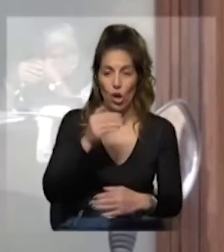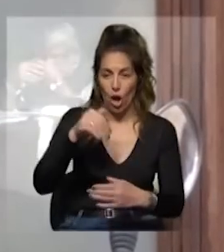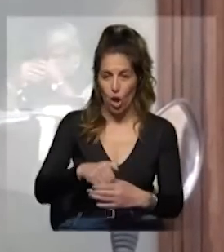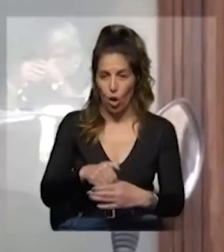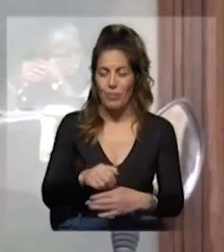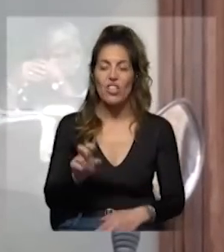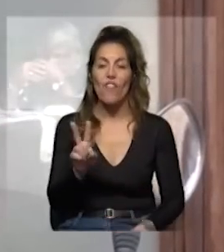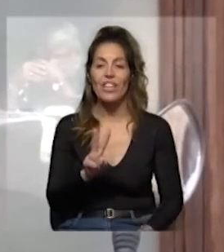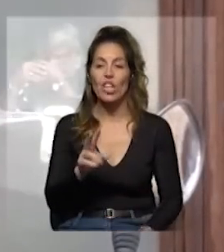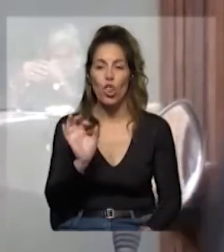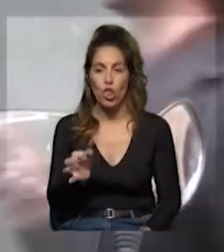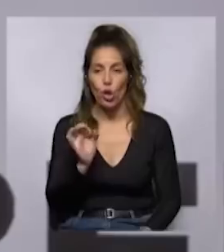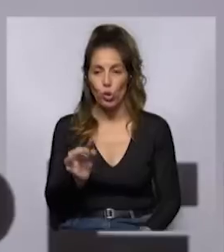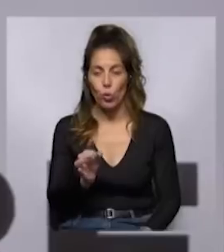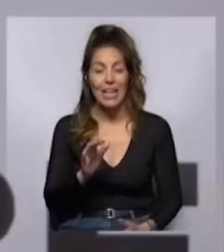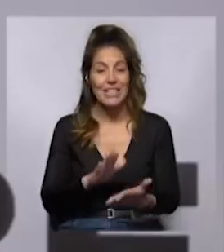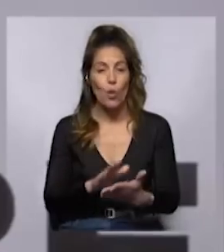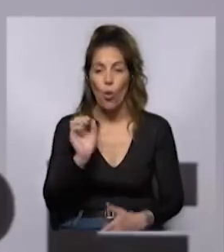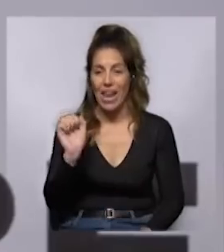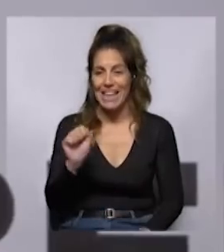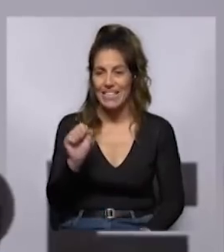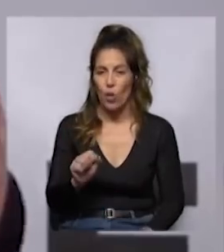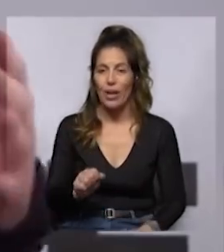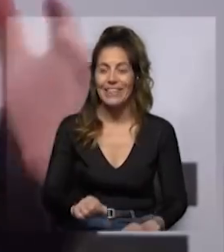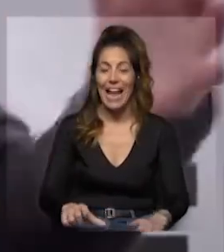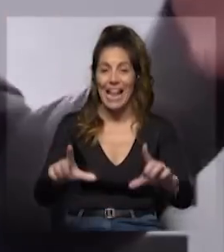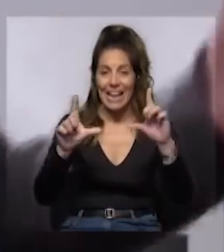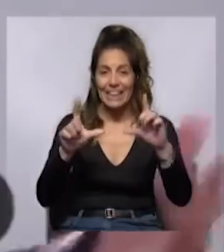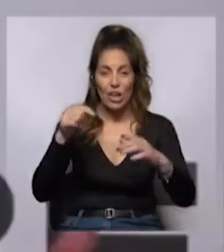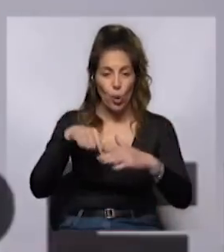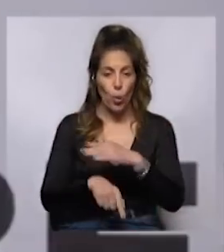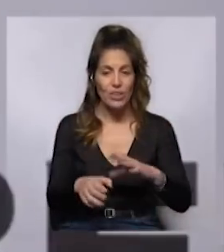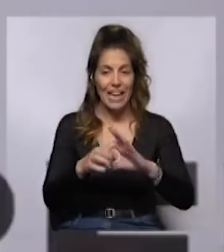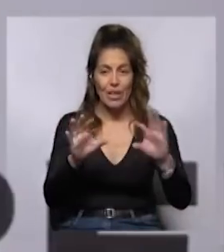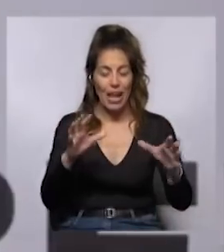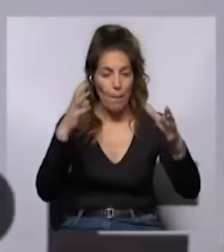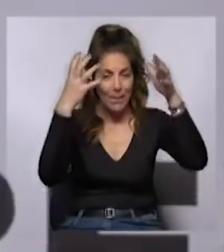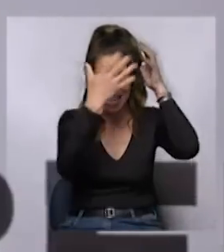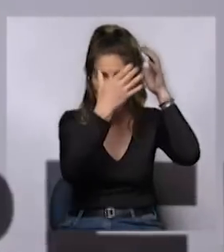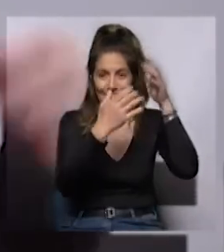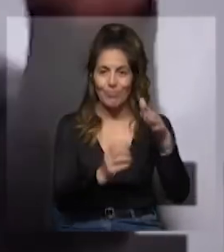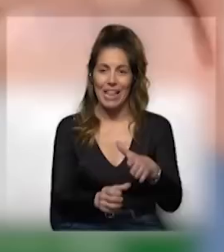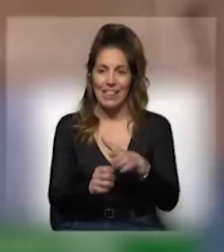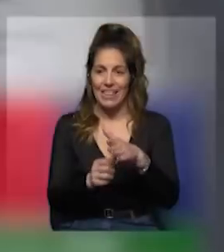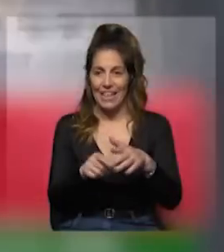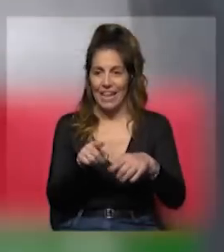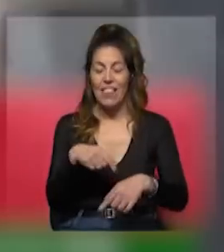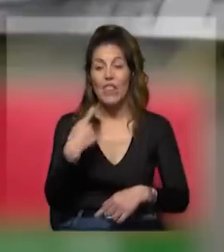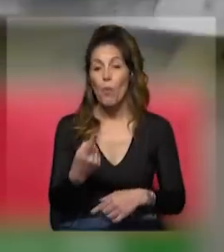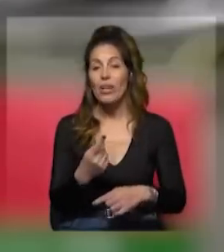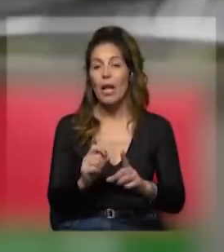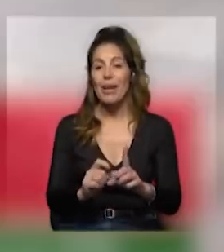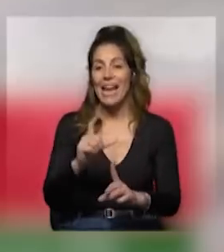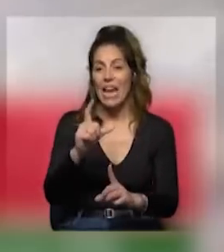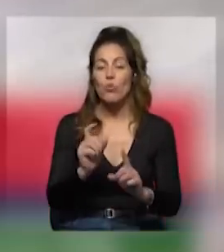22 de octubre donde según las encuest estas el candidato ultraliberal Javier Miley lleva la delantera el ala además ha forzado al